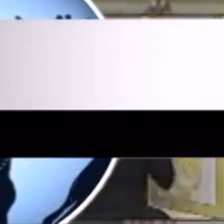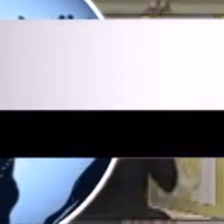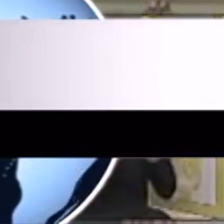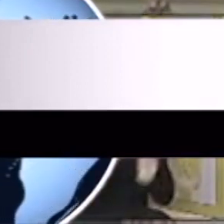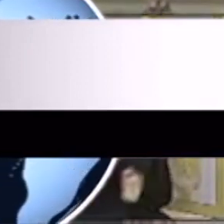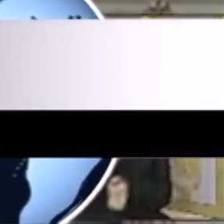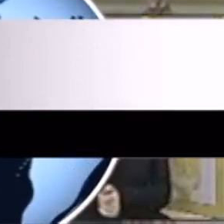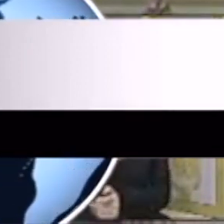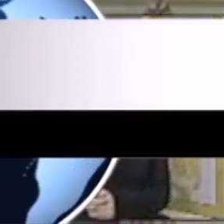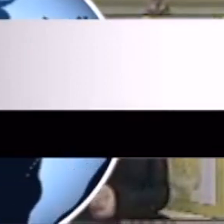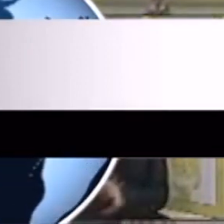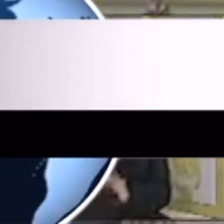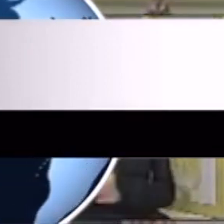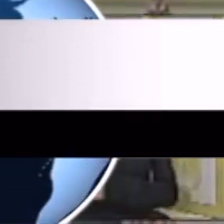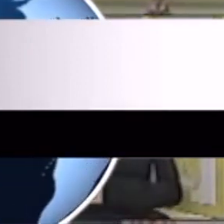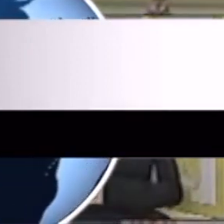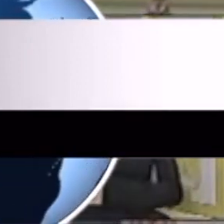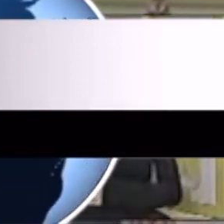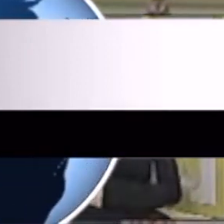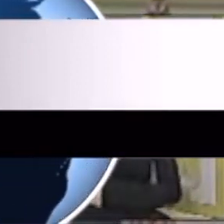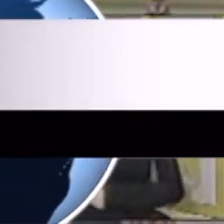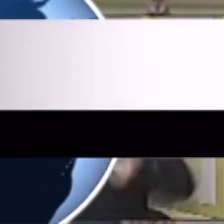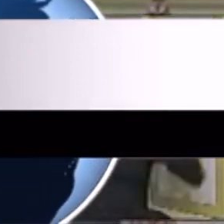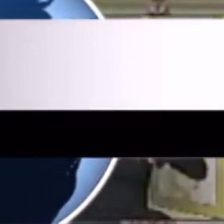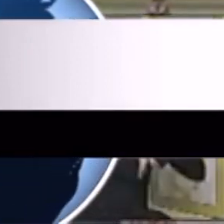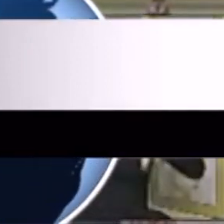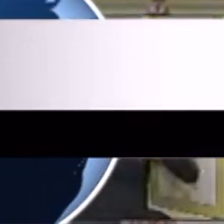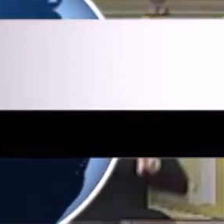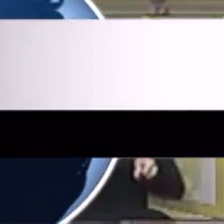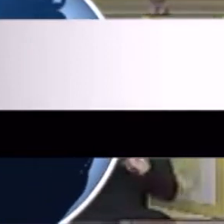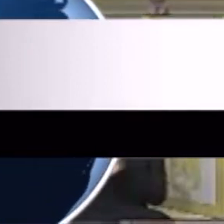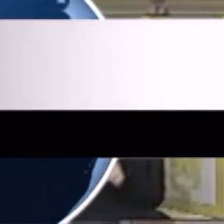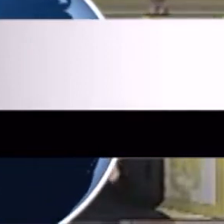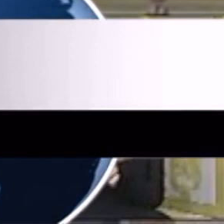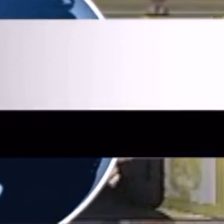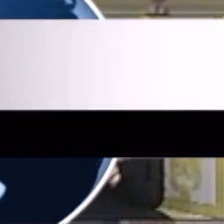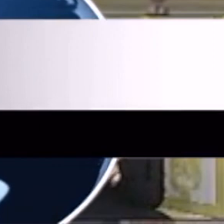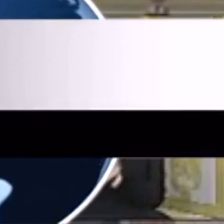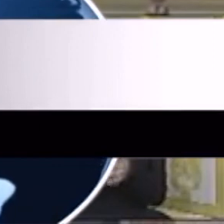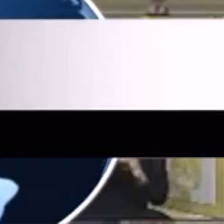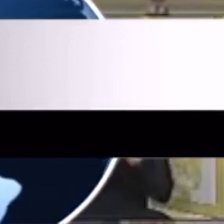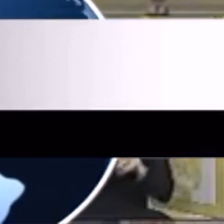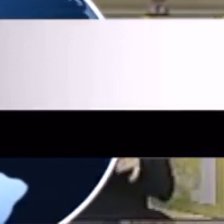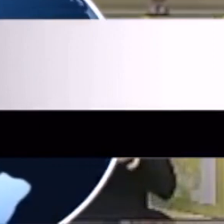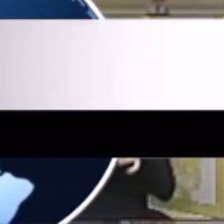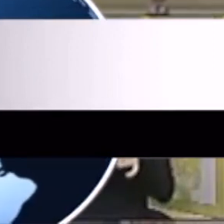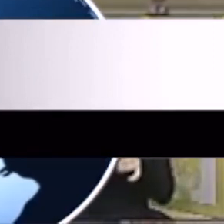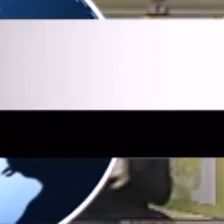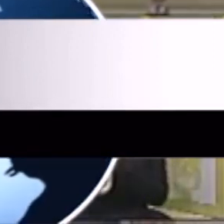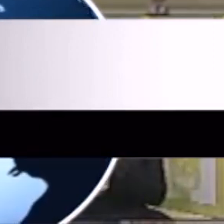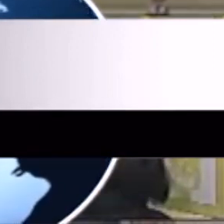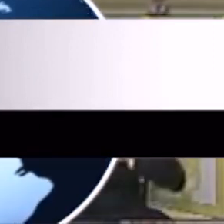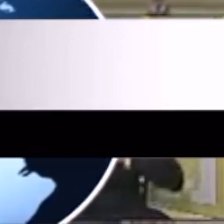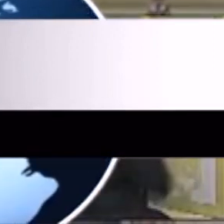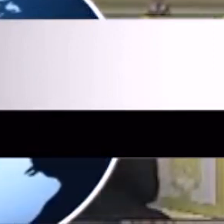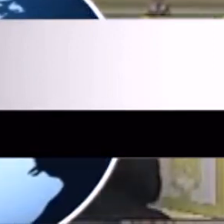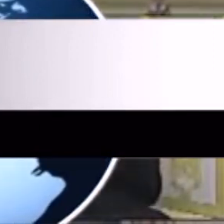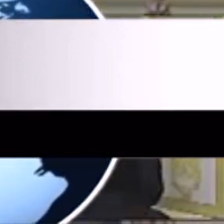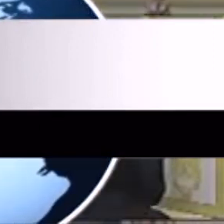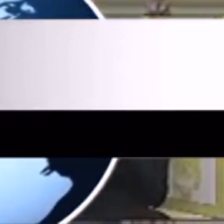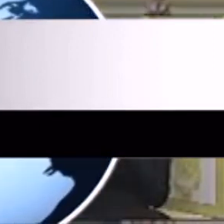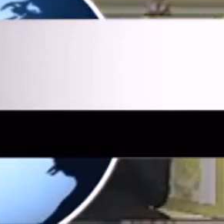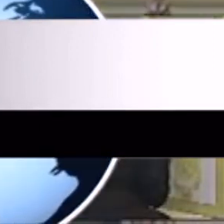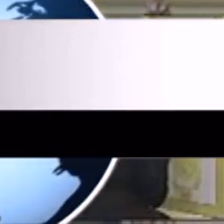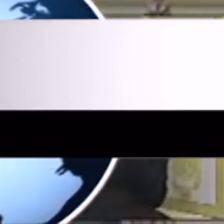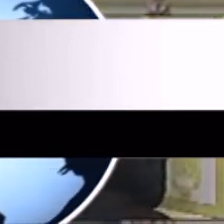juramento que hicimos como representantes populares: trabajar por la gente, además de respetar y hacer valer